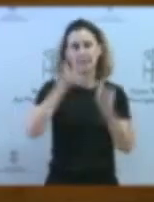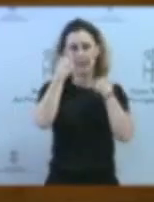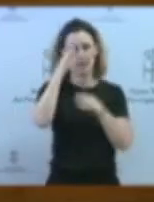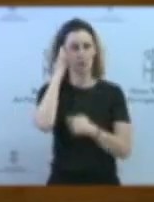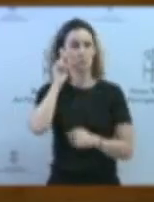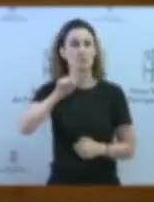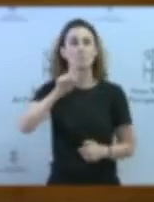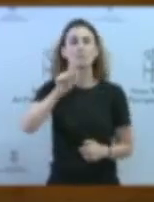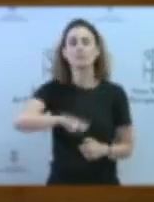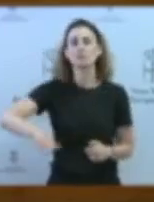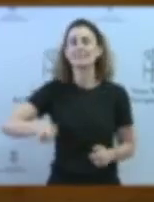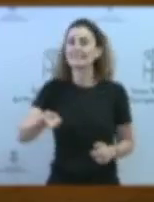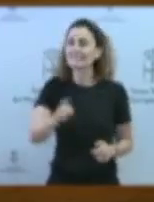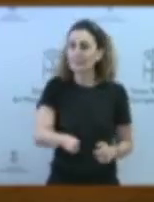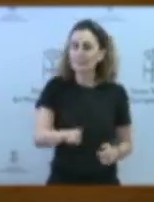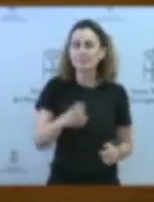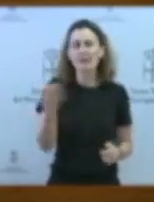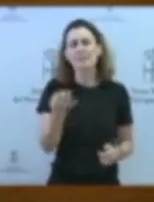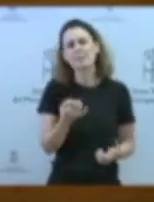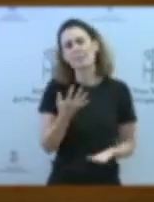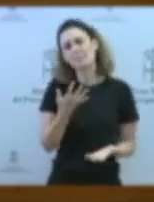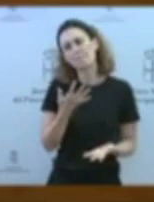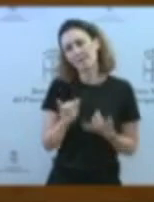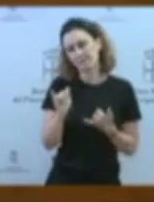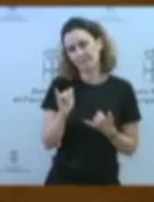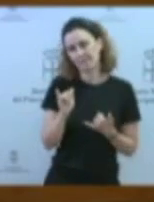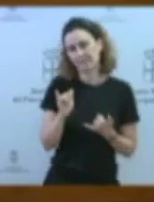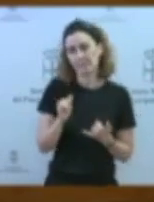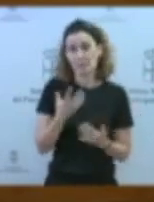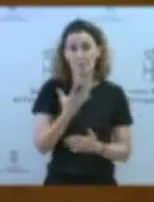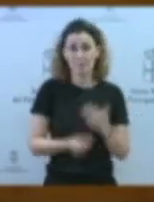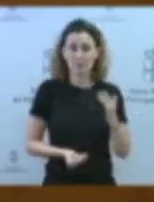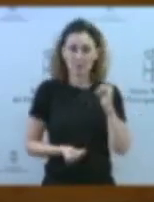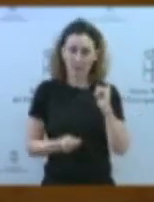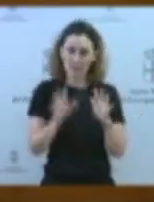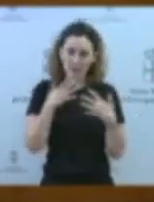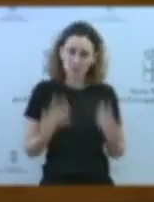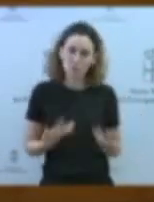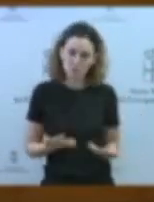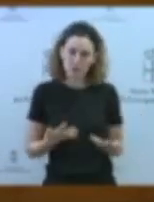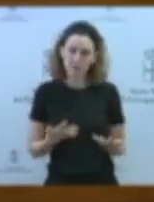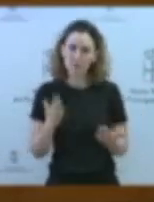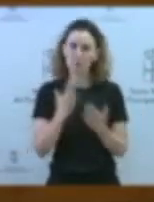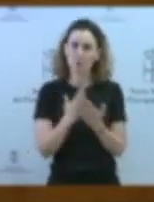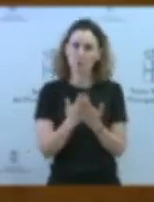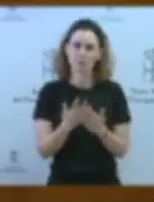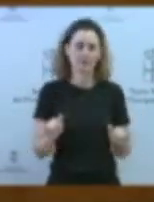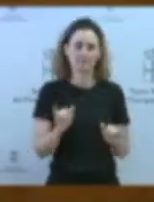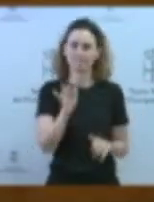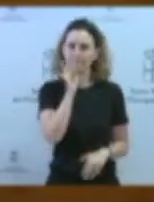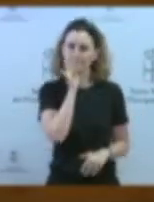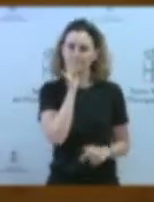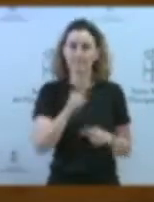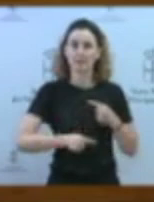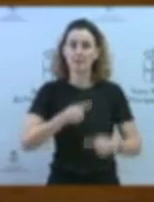esas carencias que se han visto, que estamos viviendo en este momento, porque el curso aún no ha finalizado, pero que las familias, el profesorado, los profesionales de